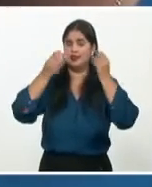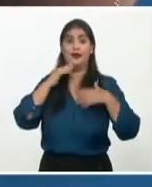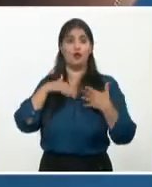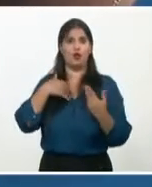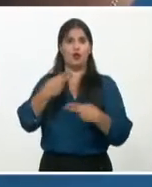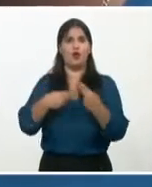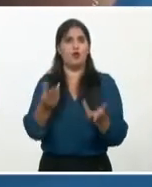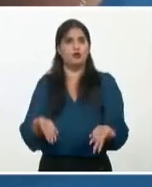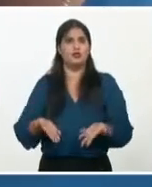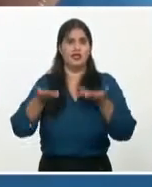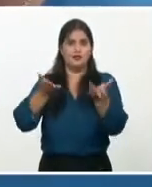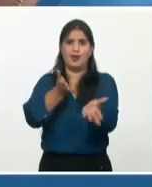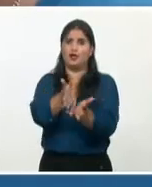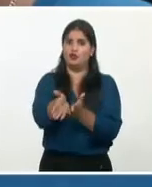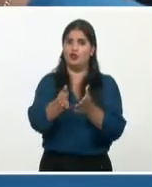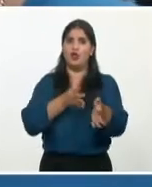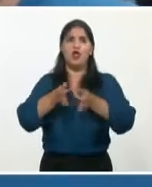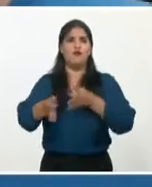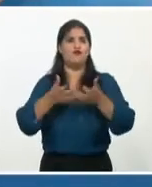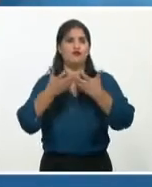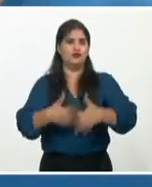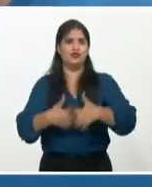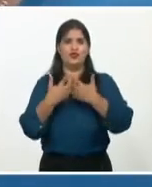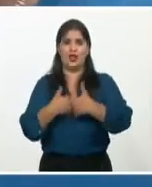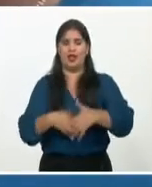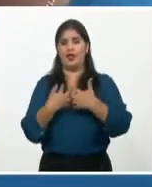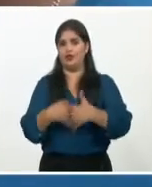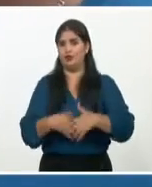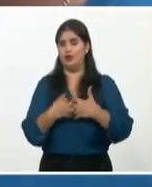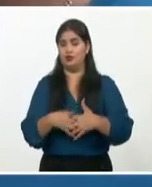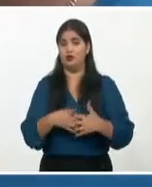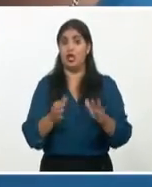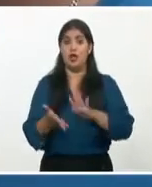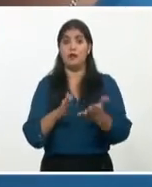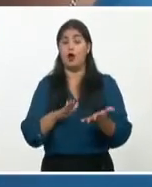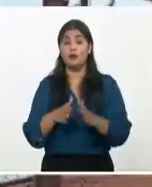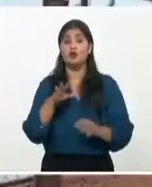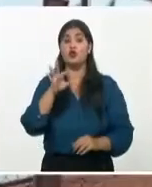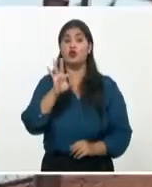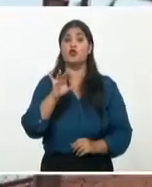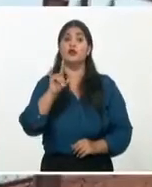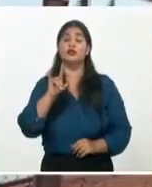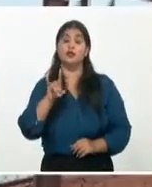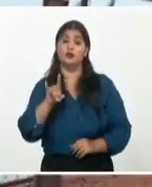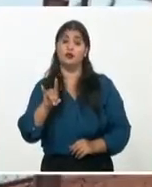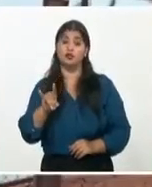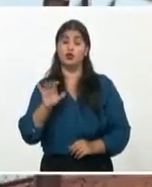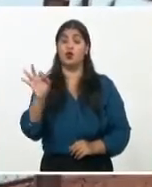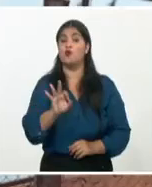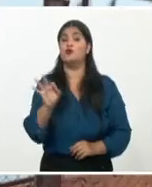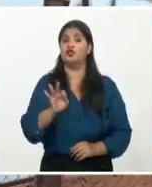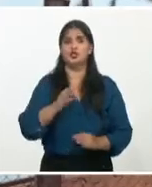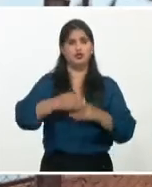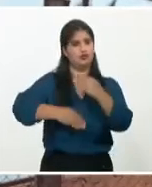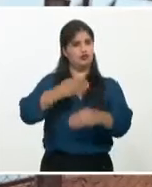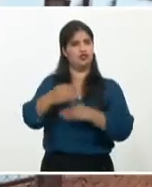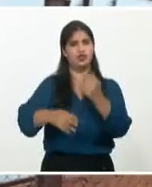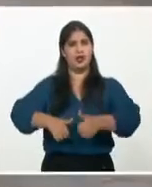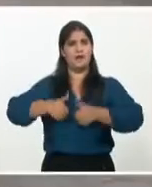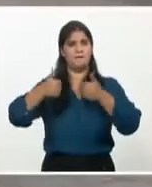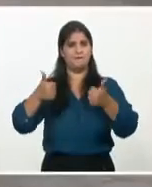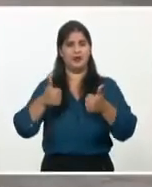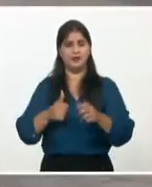funcionar. 90, 95% e incluso hasta un 98% de sus capacidades. Millonarias son las afectaciones, sobre todo